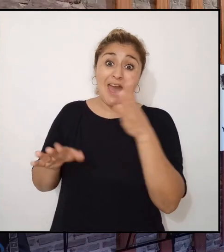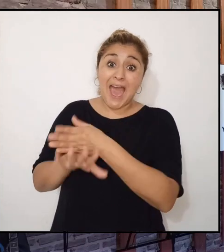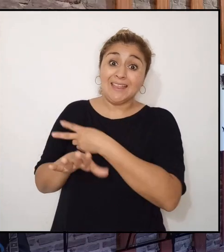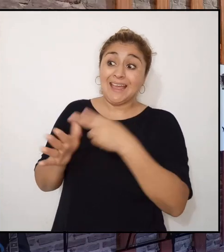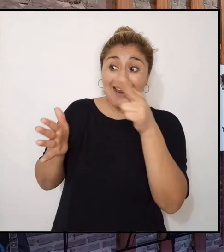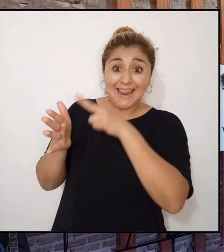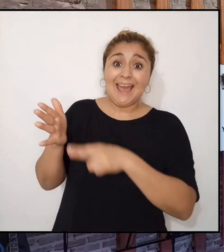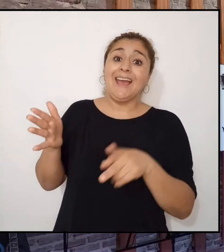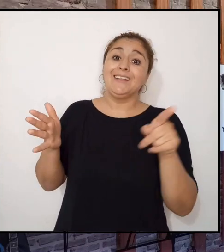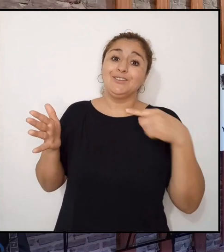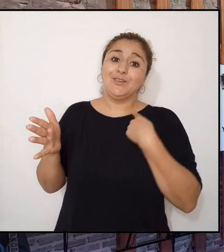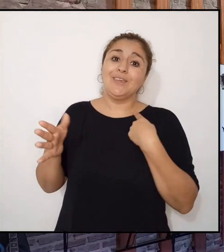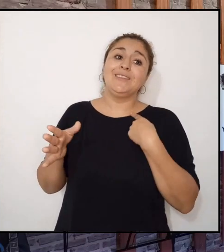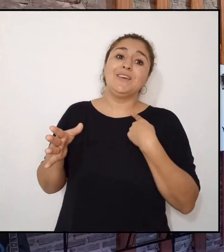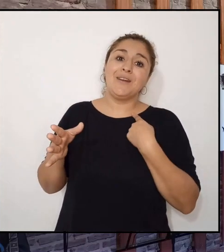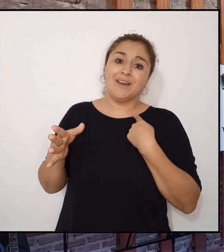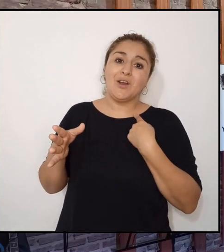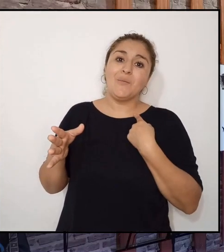Pregunta por la duda.